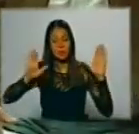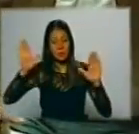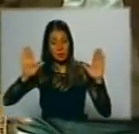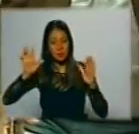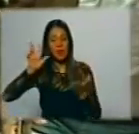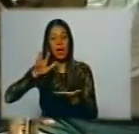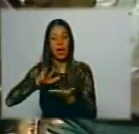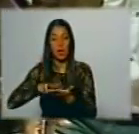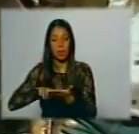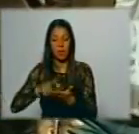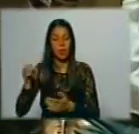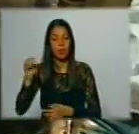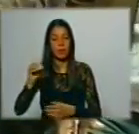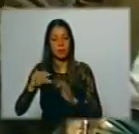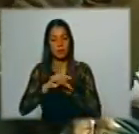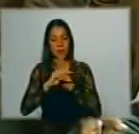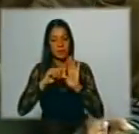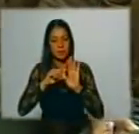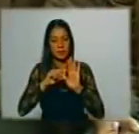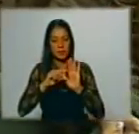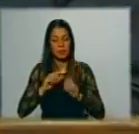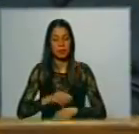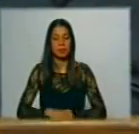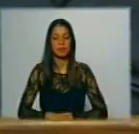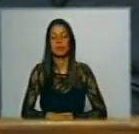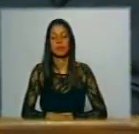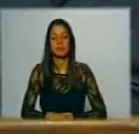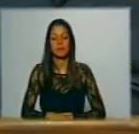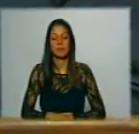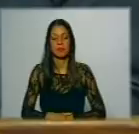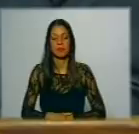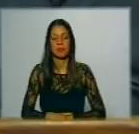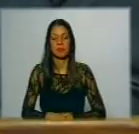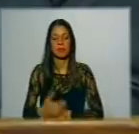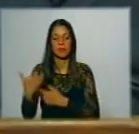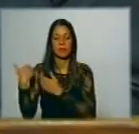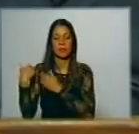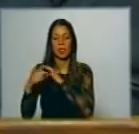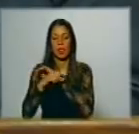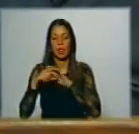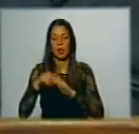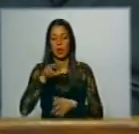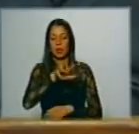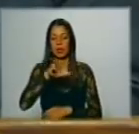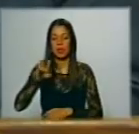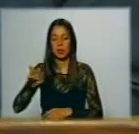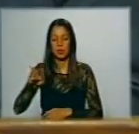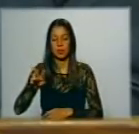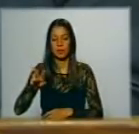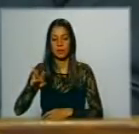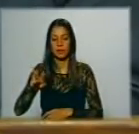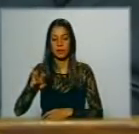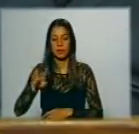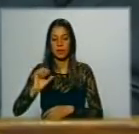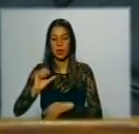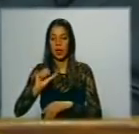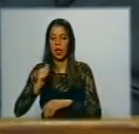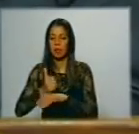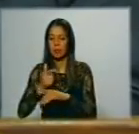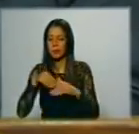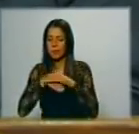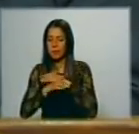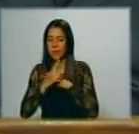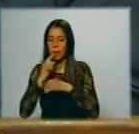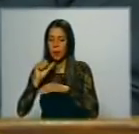aprobado. Siguiente artículo. Patrimonio de la Superintendencia, artículo 32. El patrimonio de la